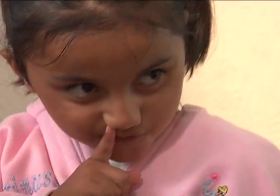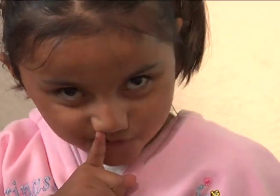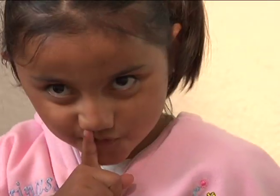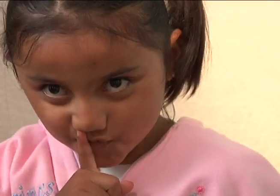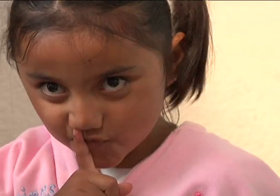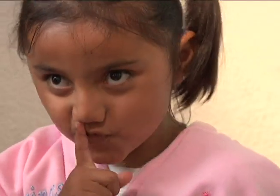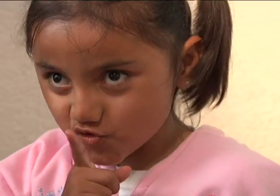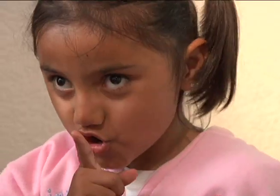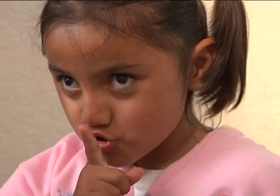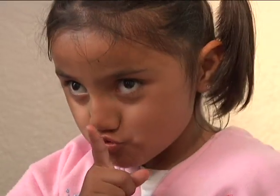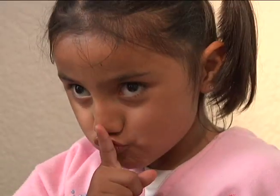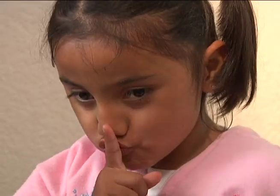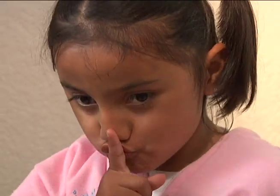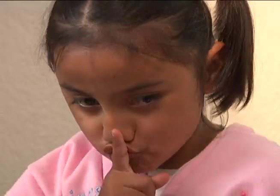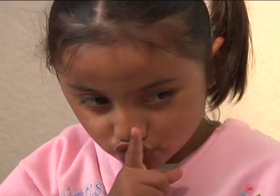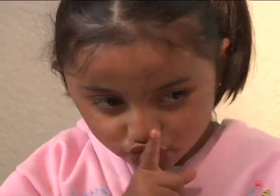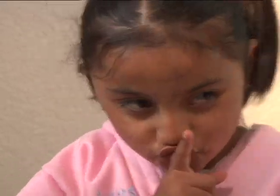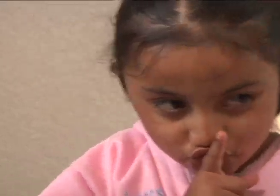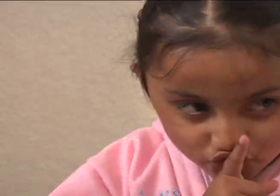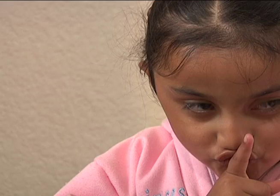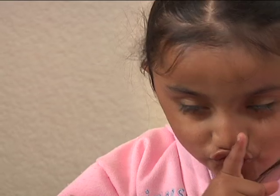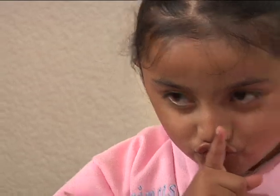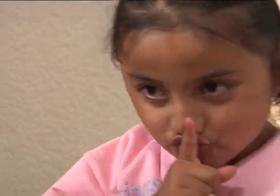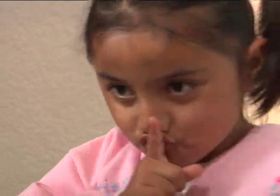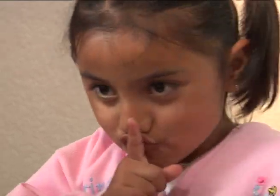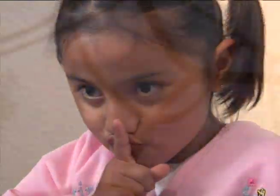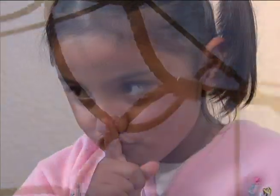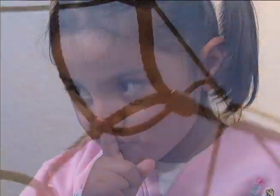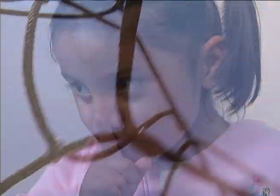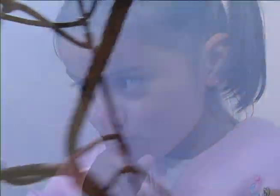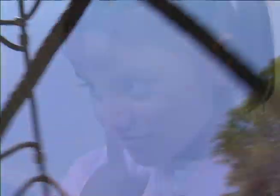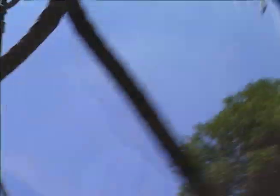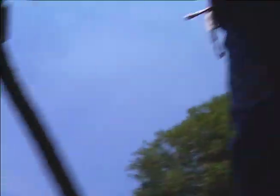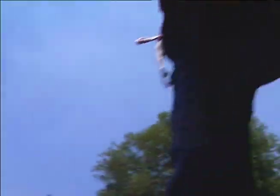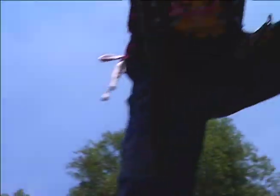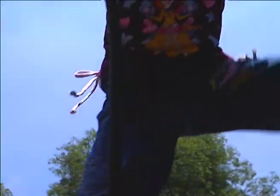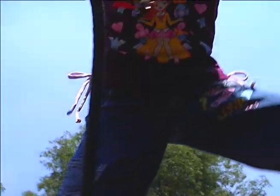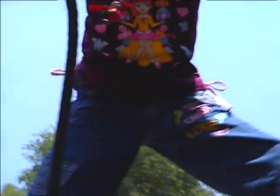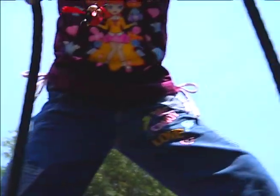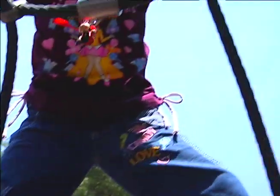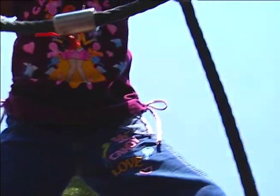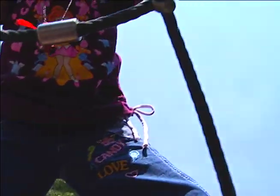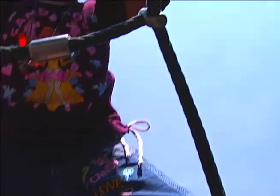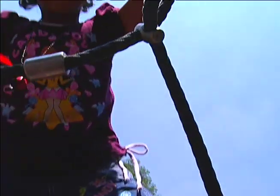lo más importante, una mujer feliz.